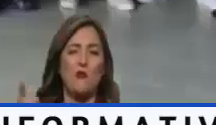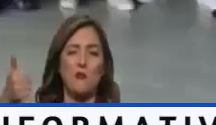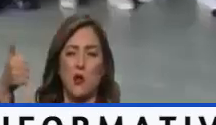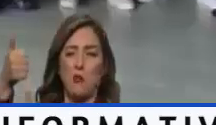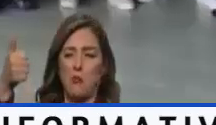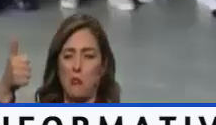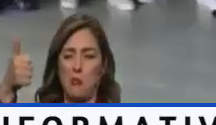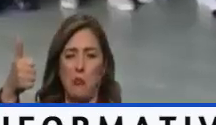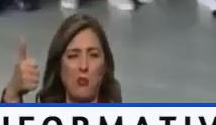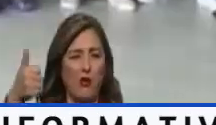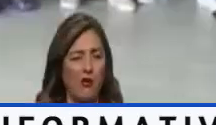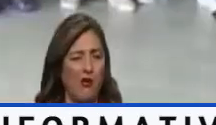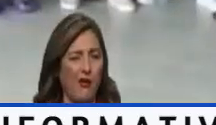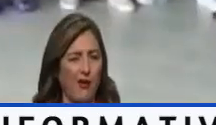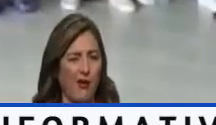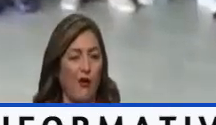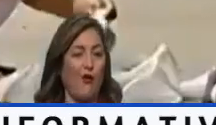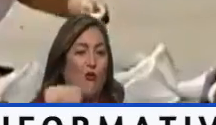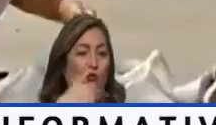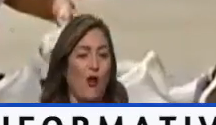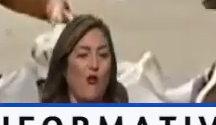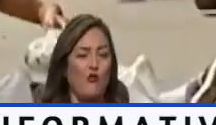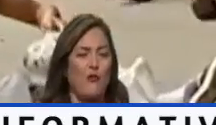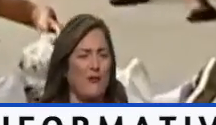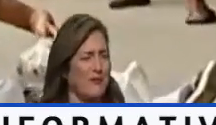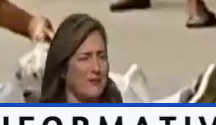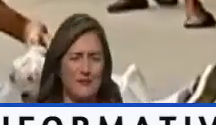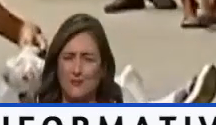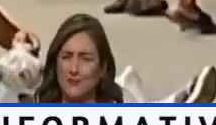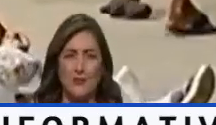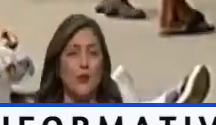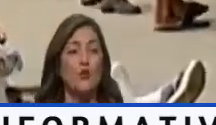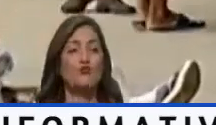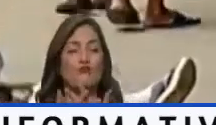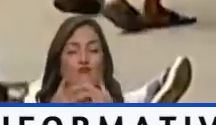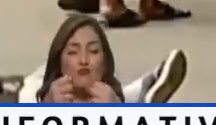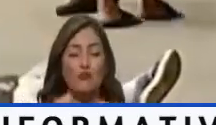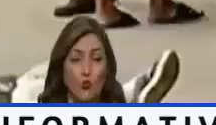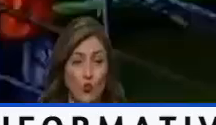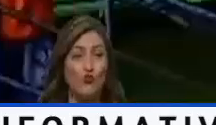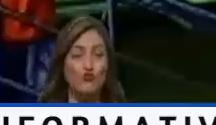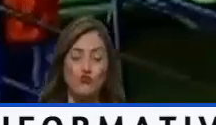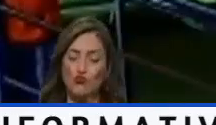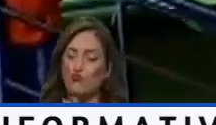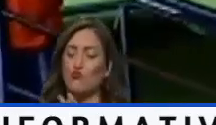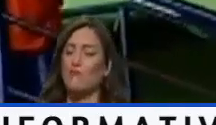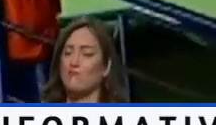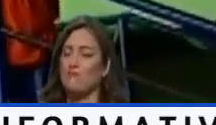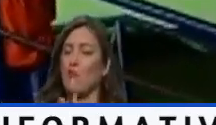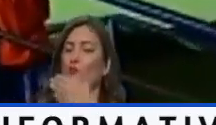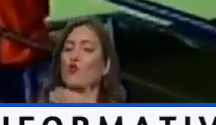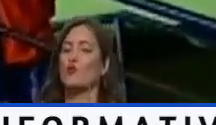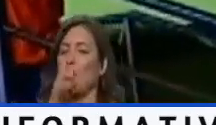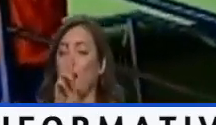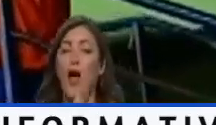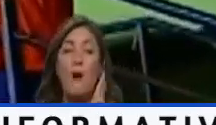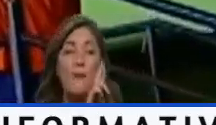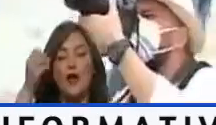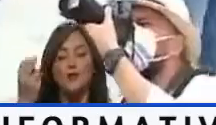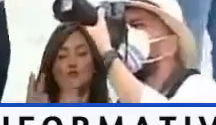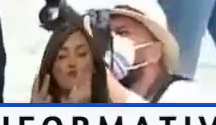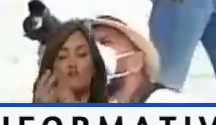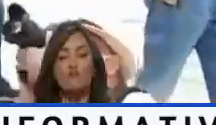cargos, controlando lo que afuera ocurre, sino privados de libertad cumpliendo una pena y en proceso de